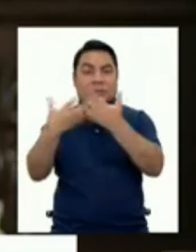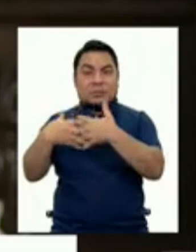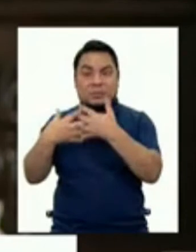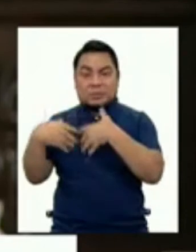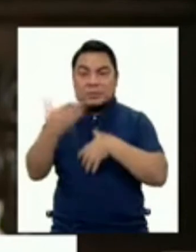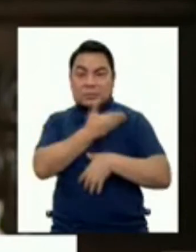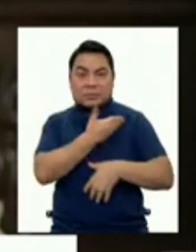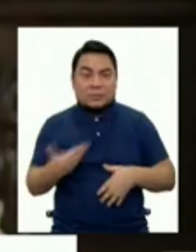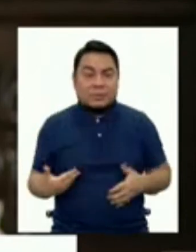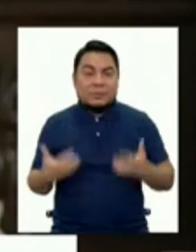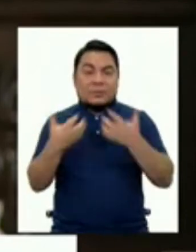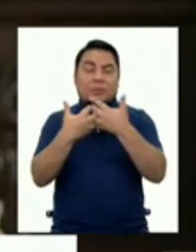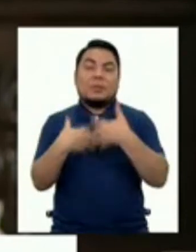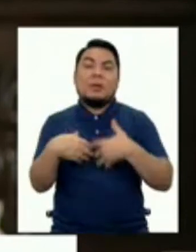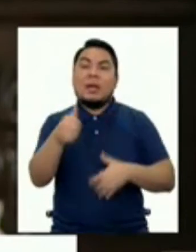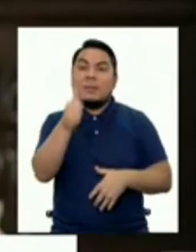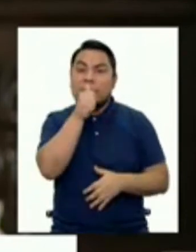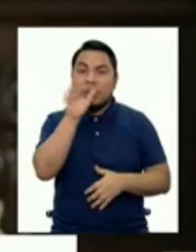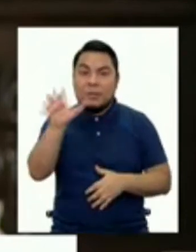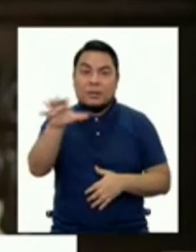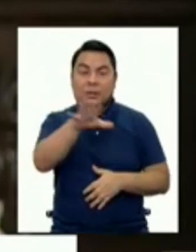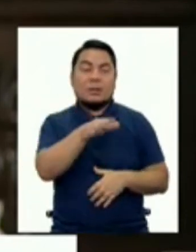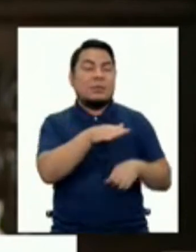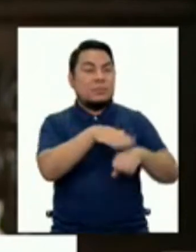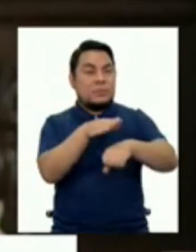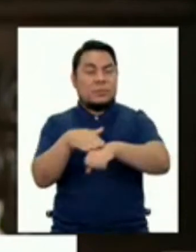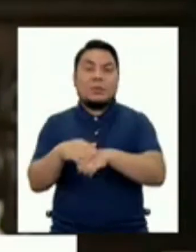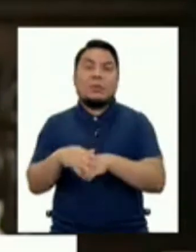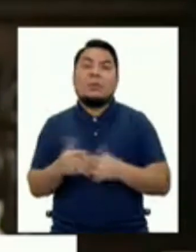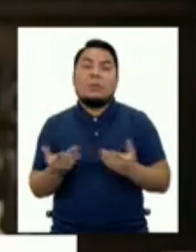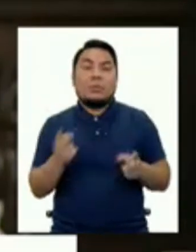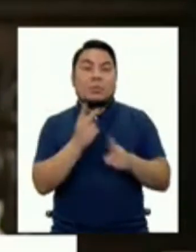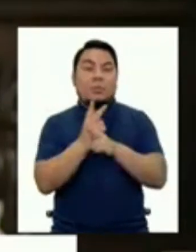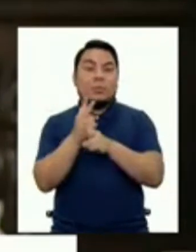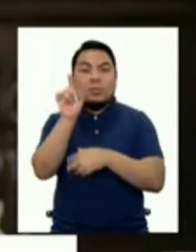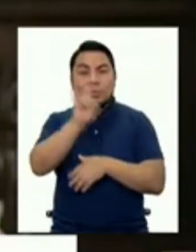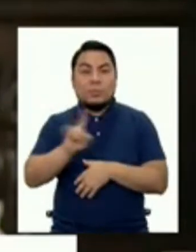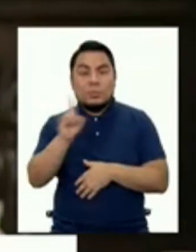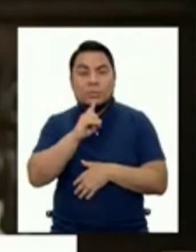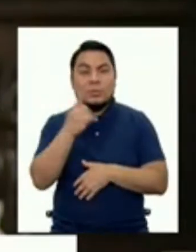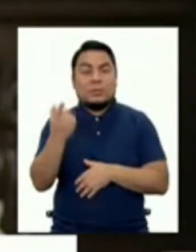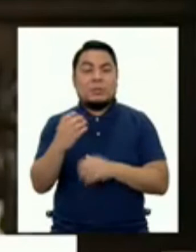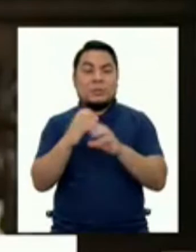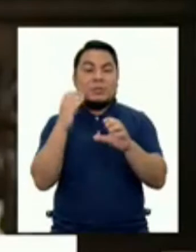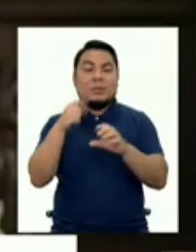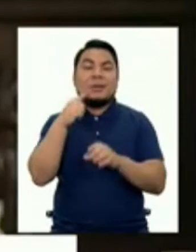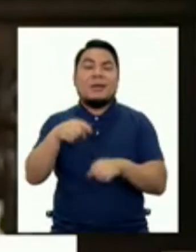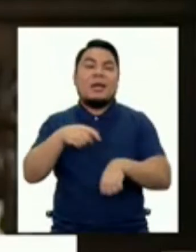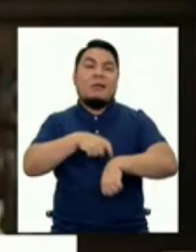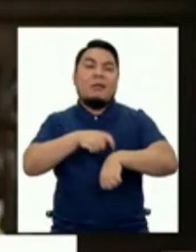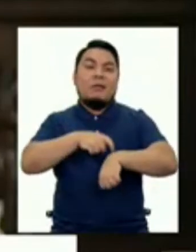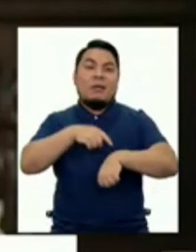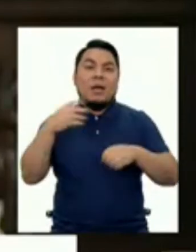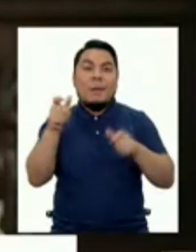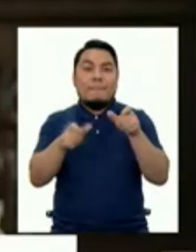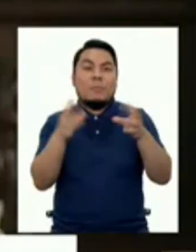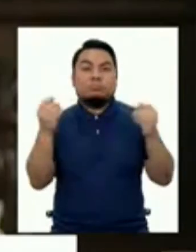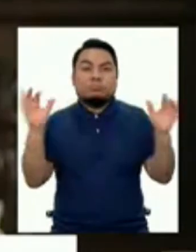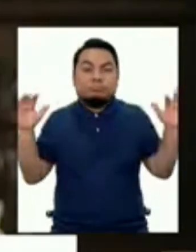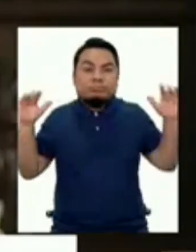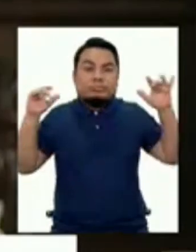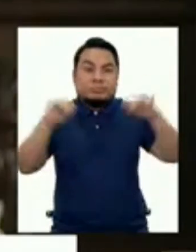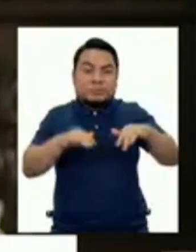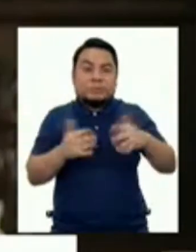a las entidades privadas a efecto de evitar el uso del sistema de transporte público en las horas punta. Las horas punta